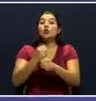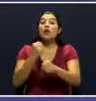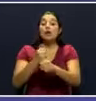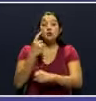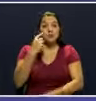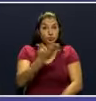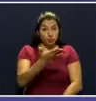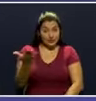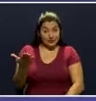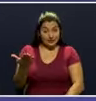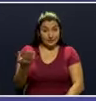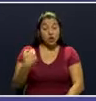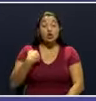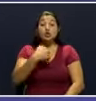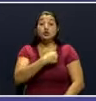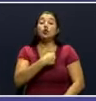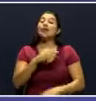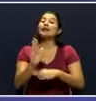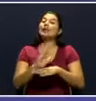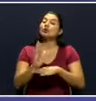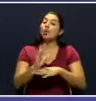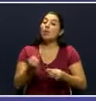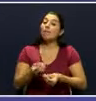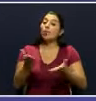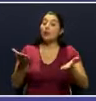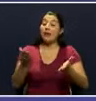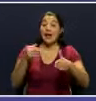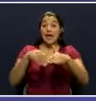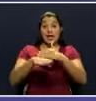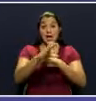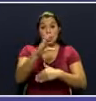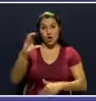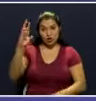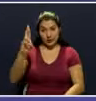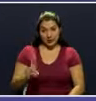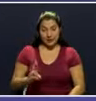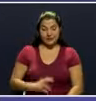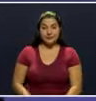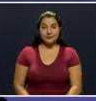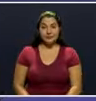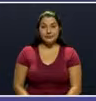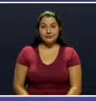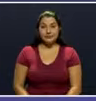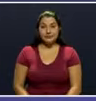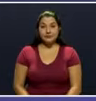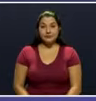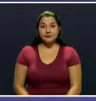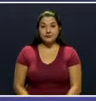usted. Somos la televisión pública de Costa Rica.